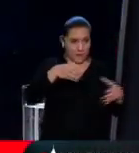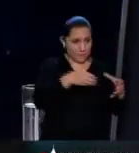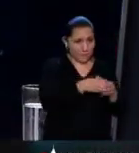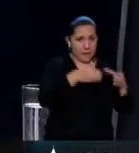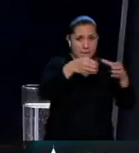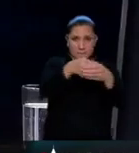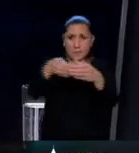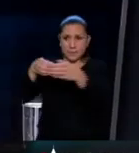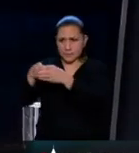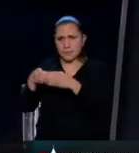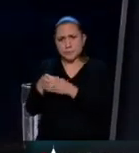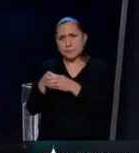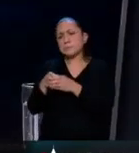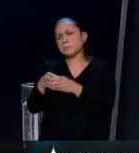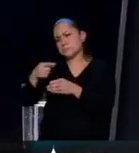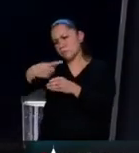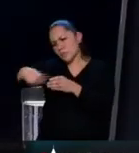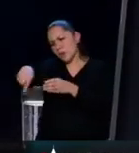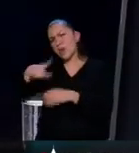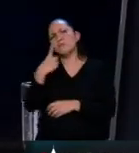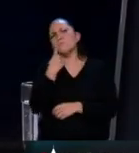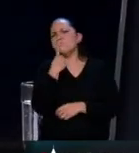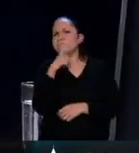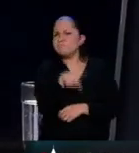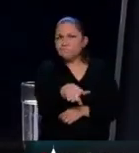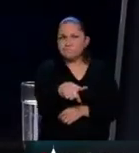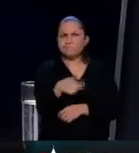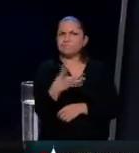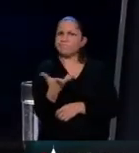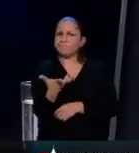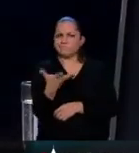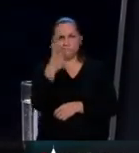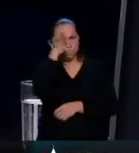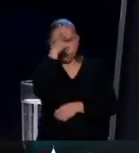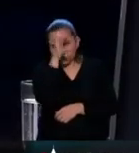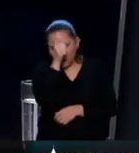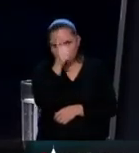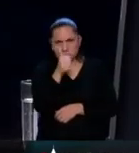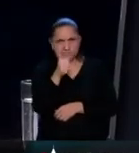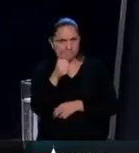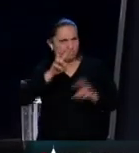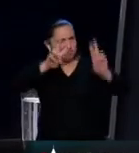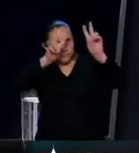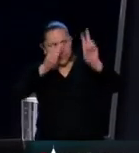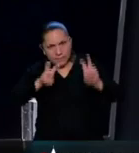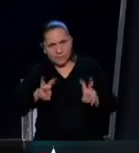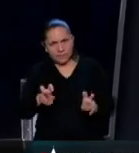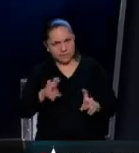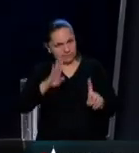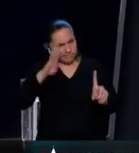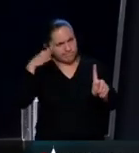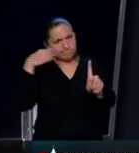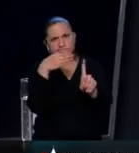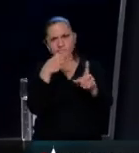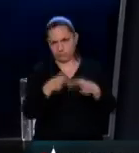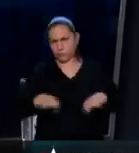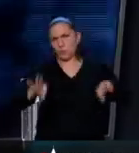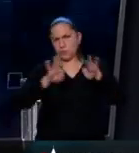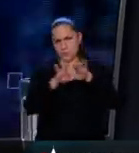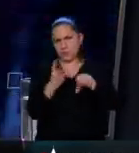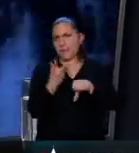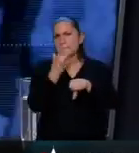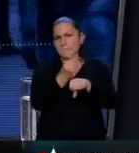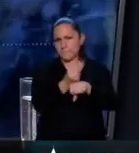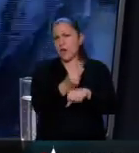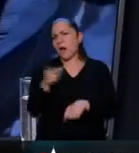sus denuncias, sus causas y de esa pelea. El problema es cuando tú quieres